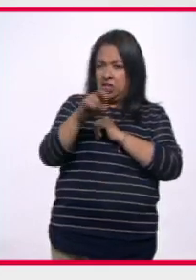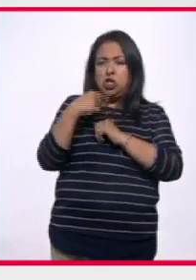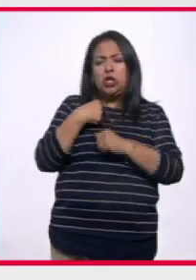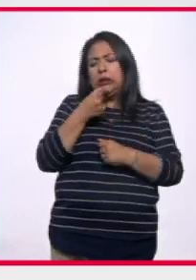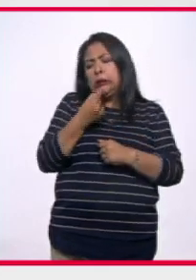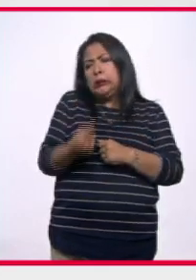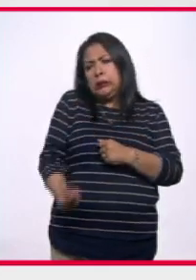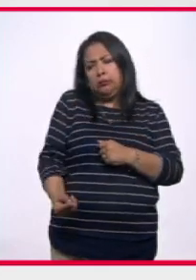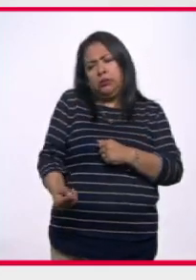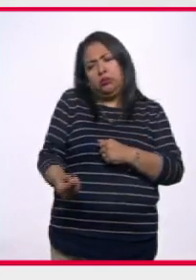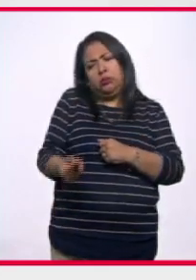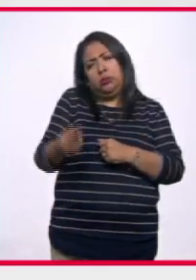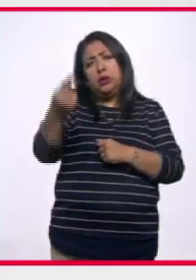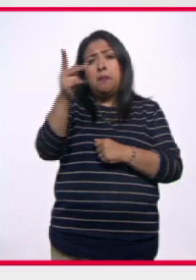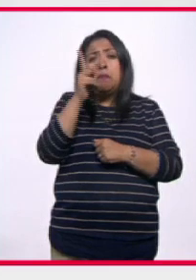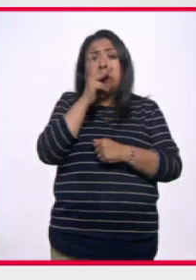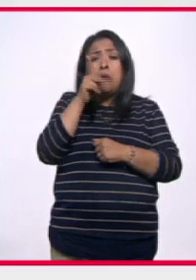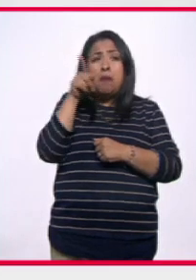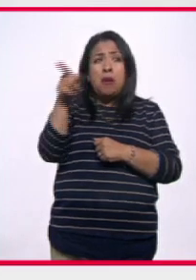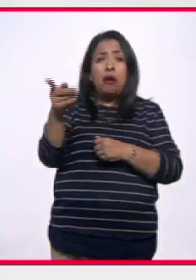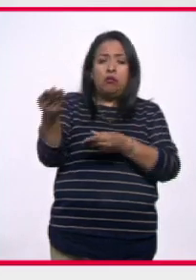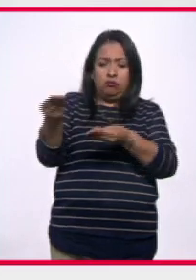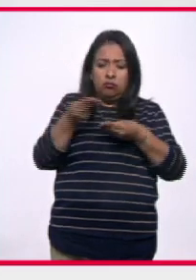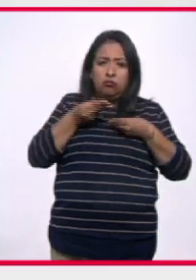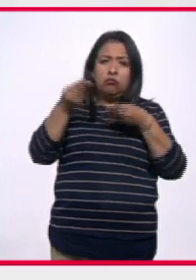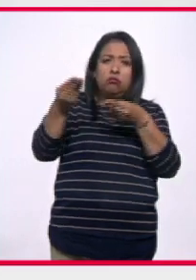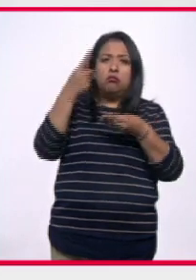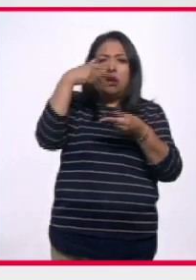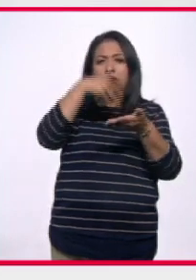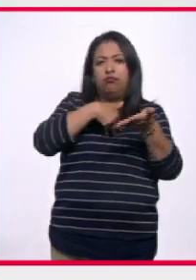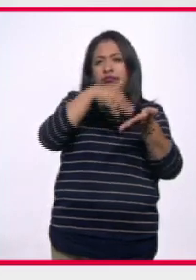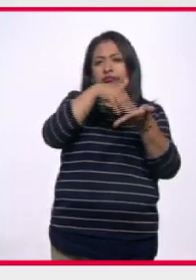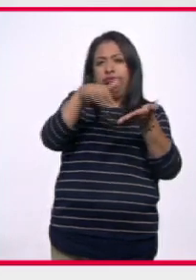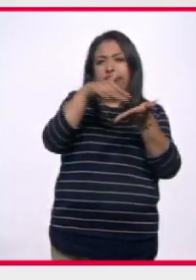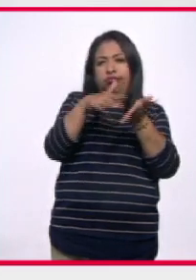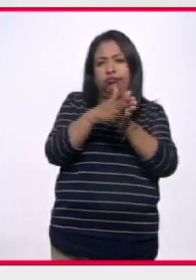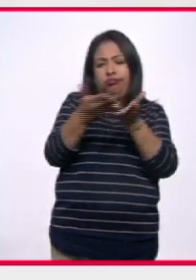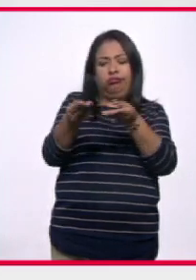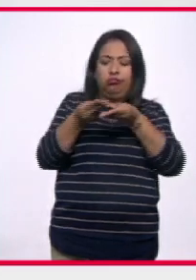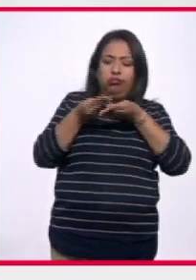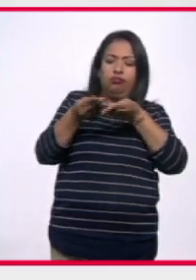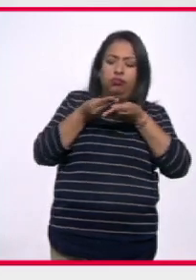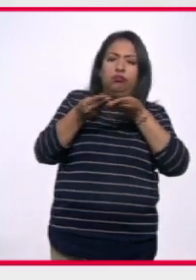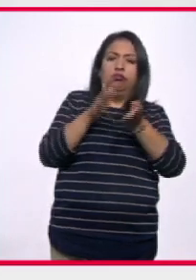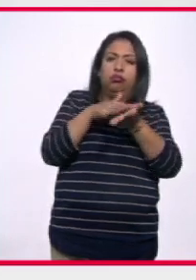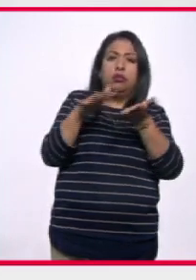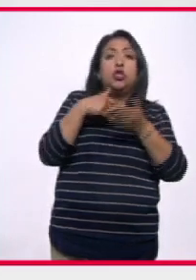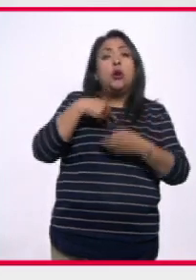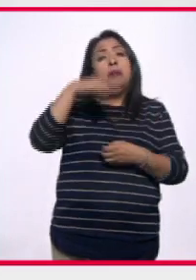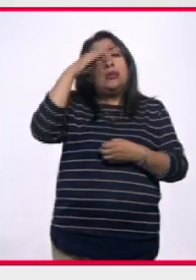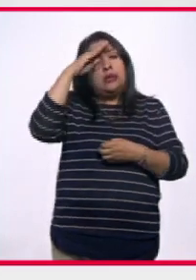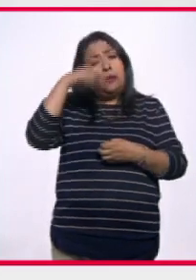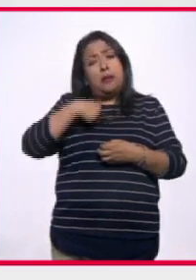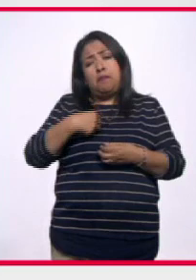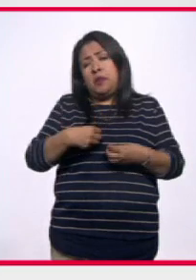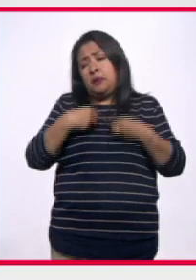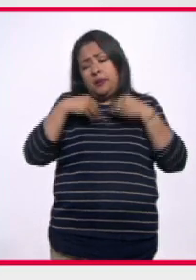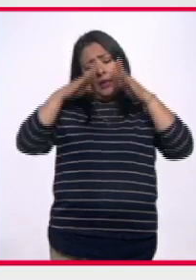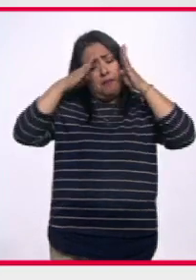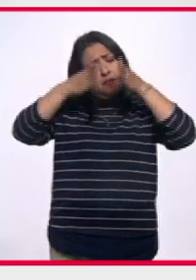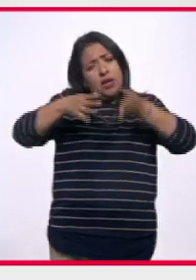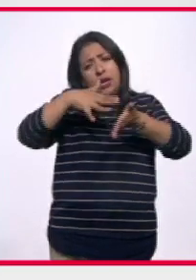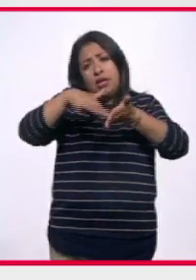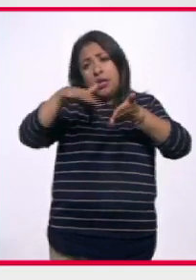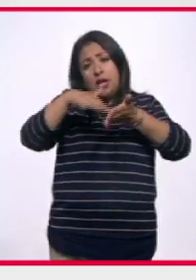muy niña mi padre nos da cosas para leer entonces yo pensaba que mi vida iba a ser la literatura desde muy niña pero